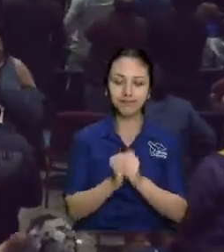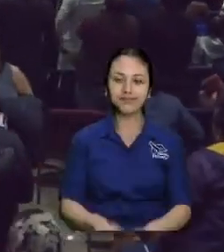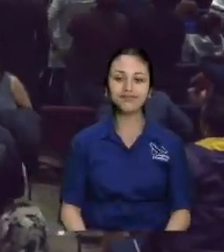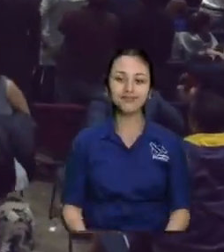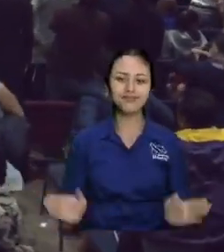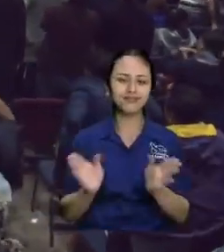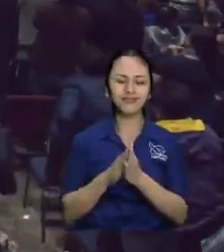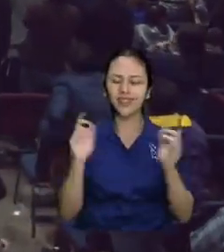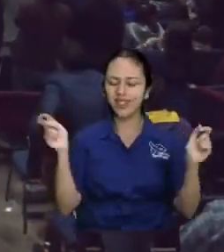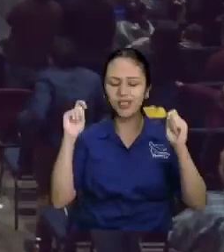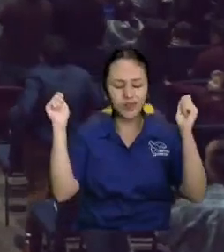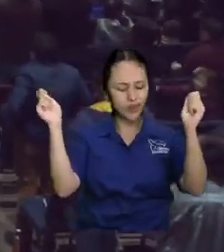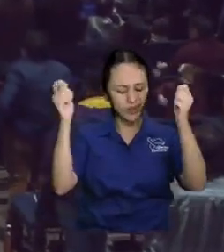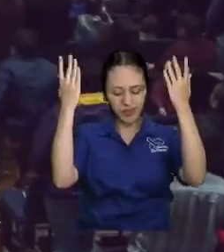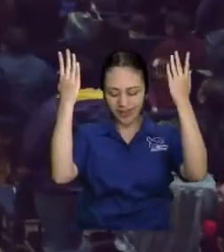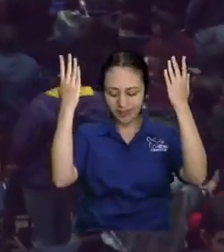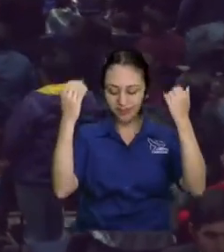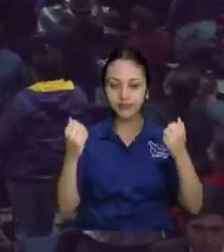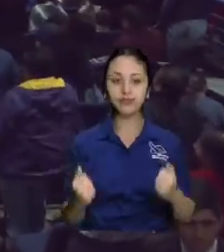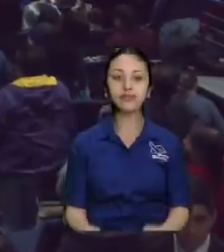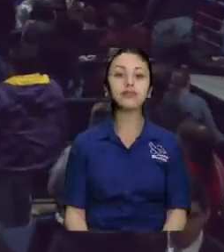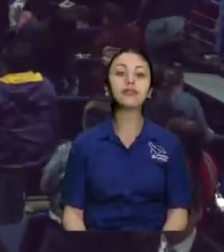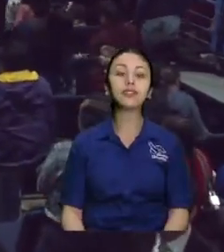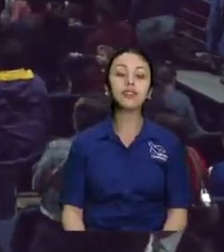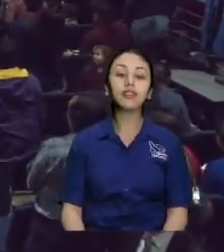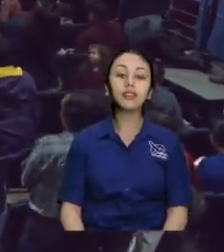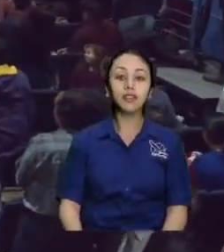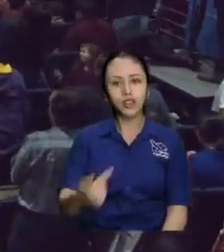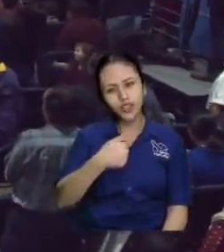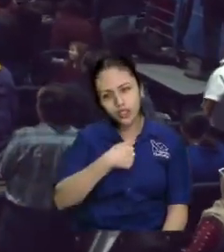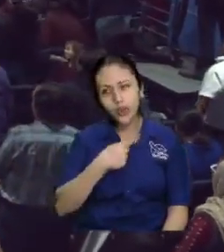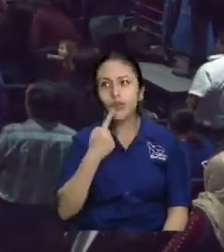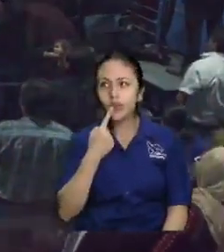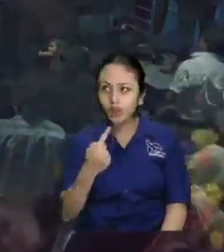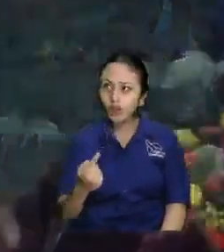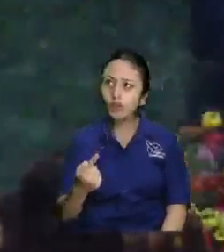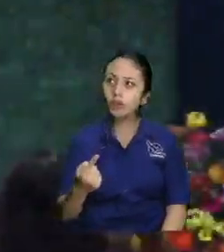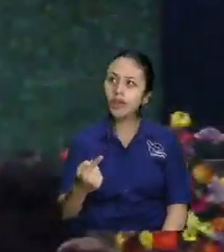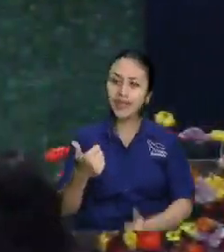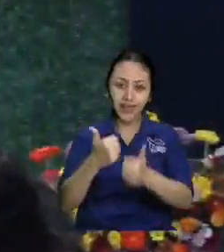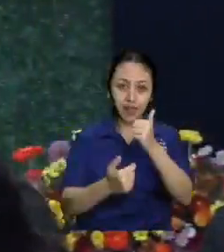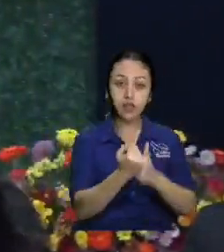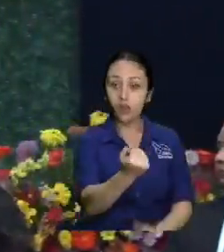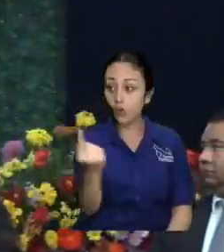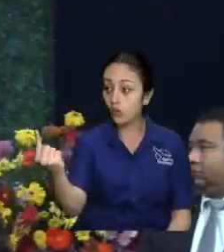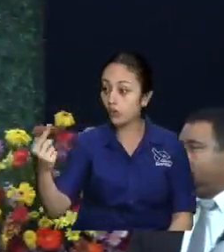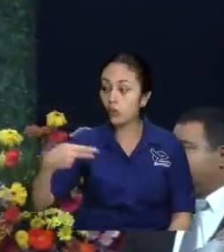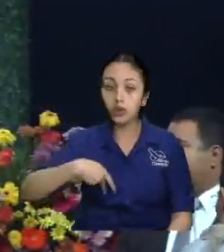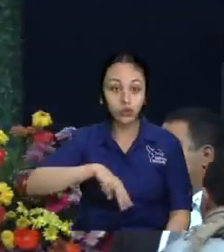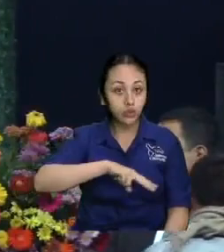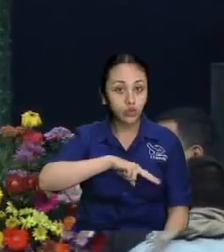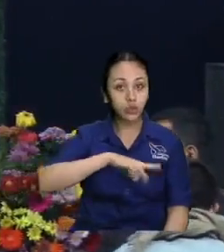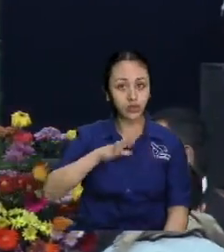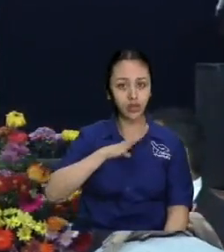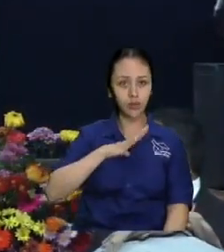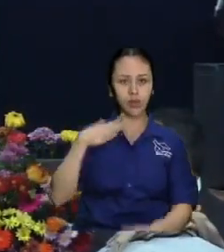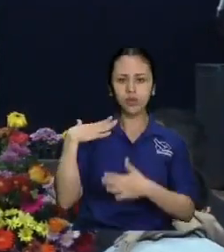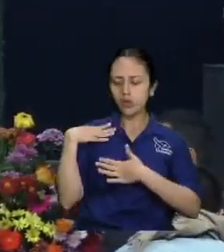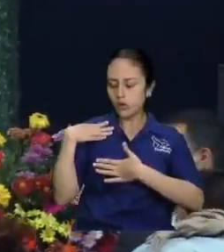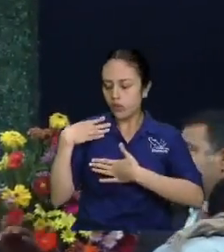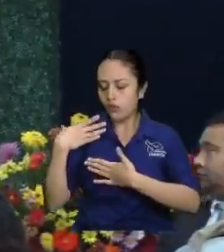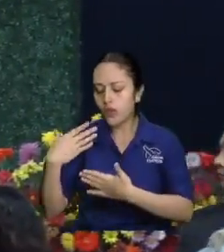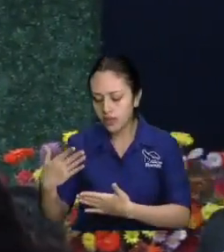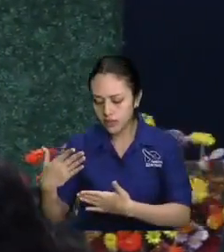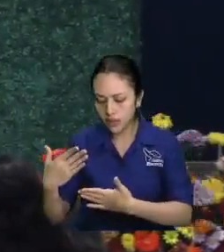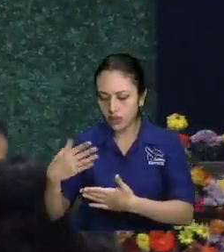Aleluya. Y de hecho, yo diría que deberíamos cada uno de nosotros de tener la confianza de preguntarle a la